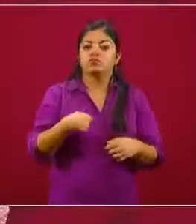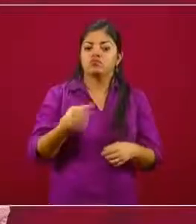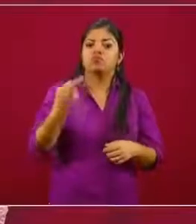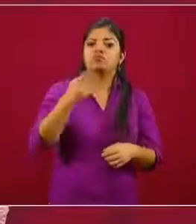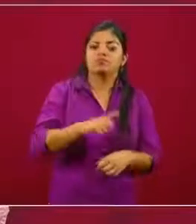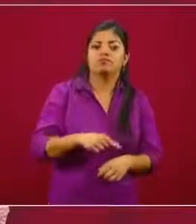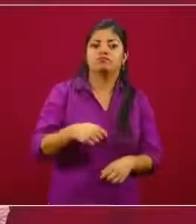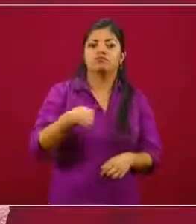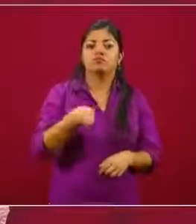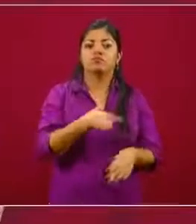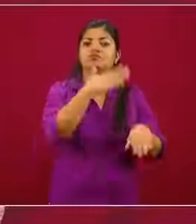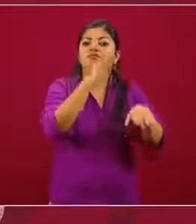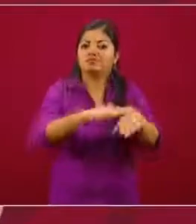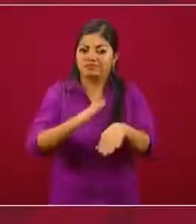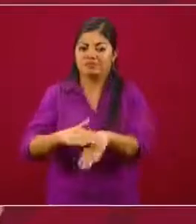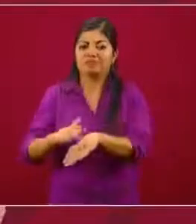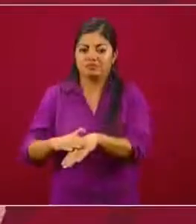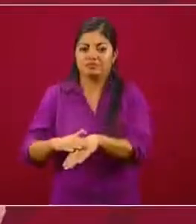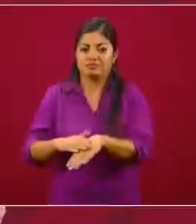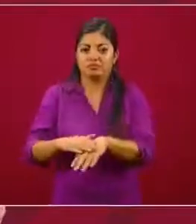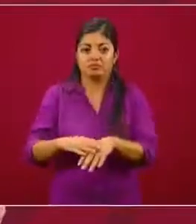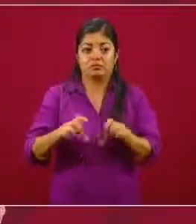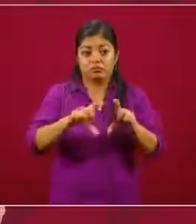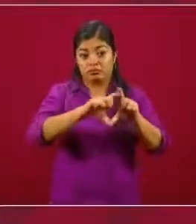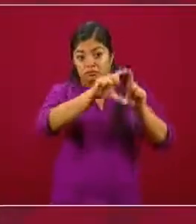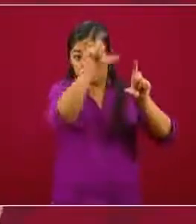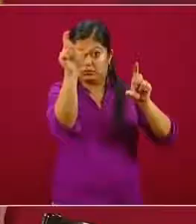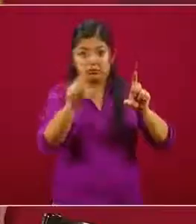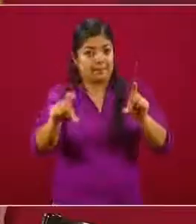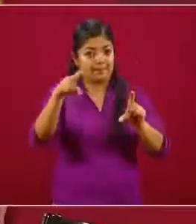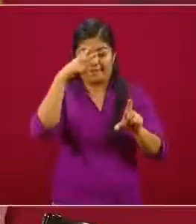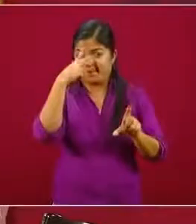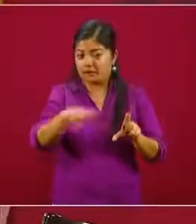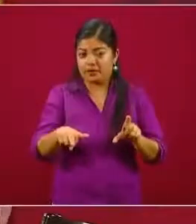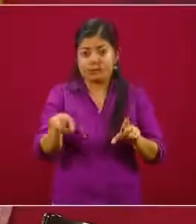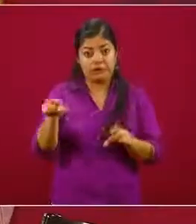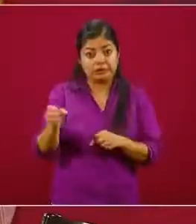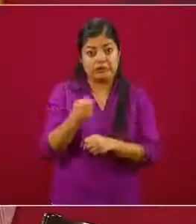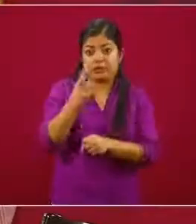sanitarias generales en toda la República, toda.